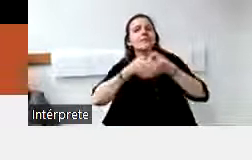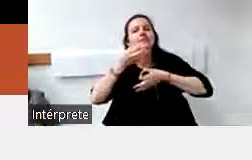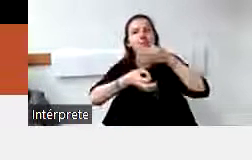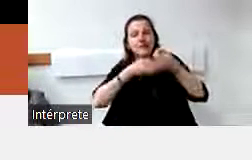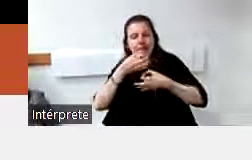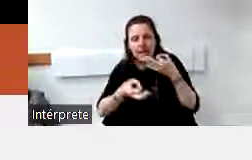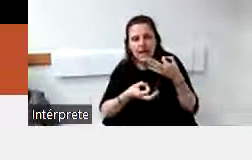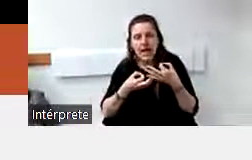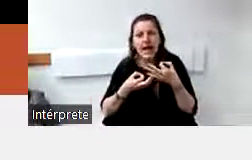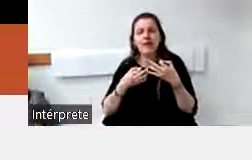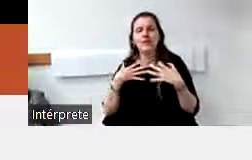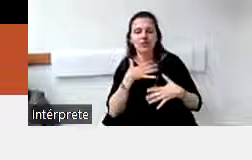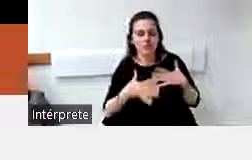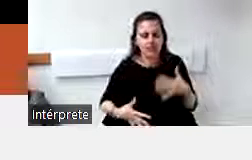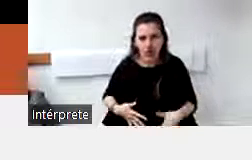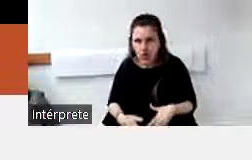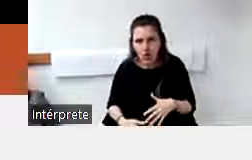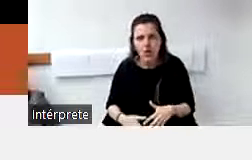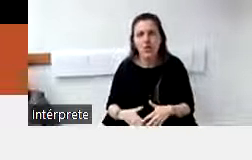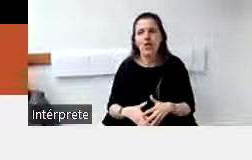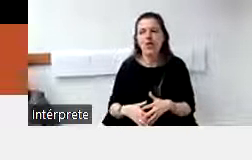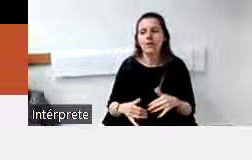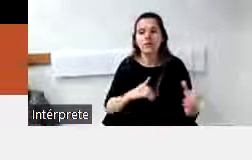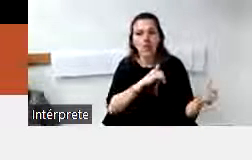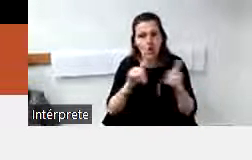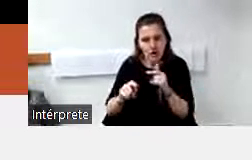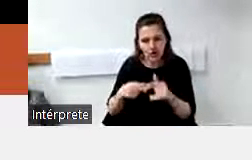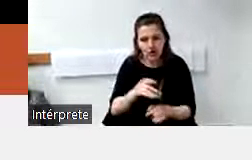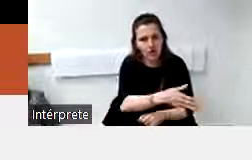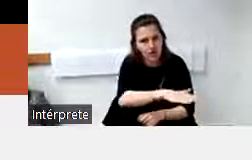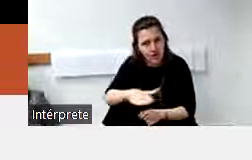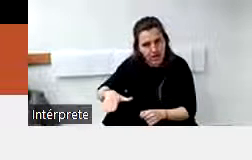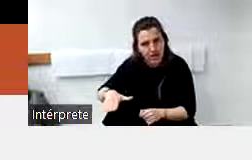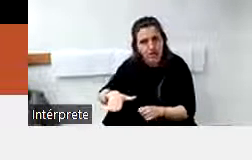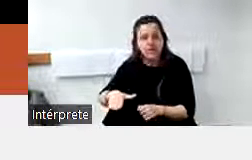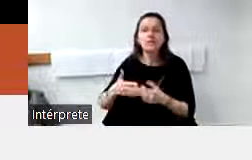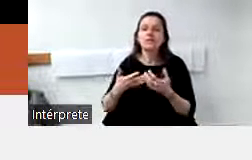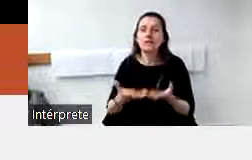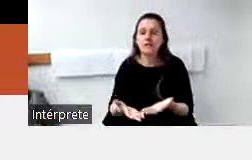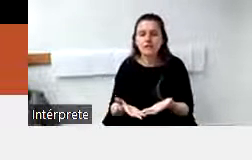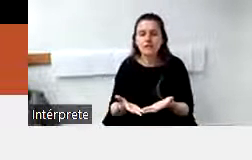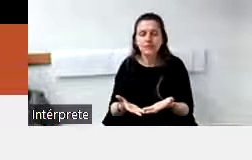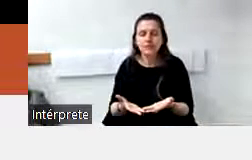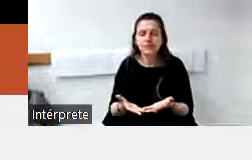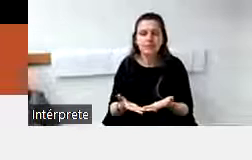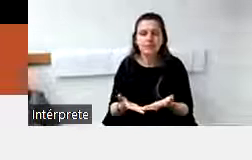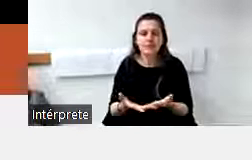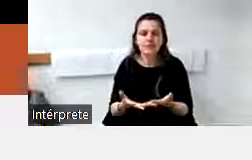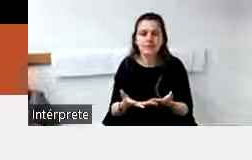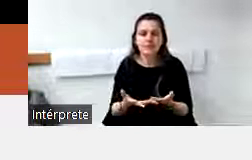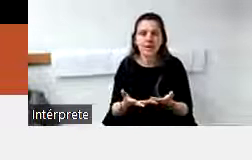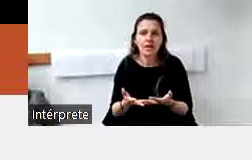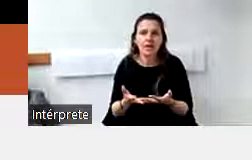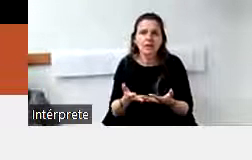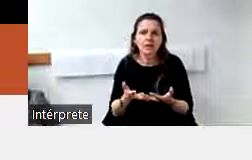tocarse, jugar con otros niños y niñas y tocarse, es una condición que se hace en